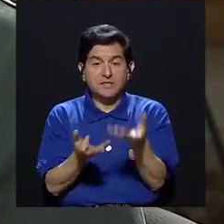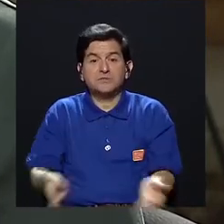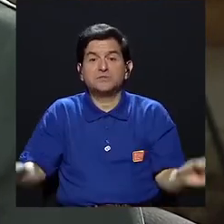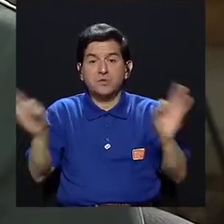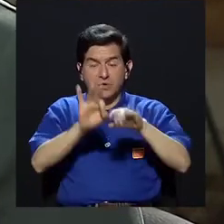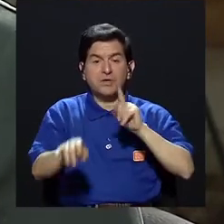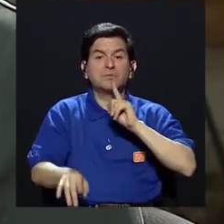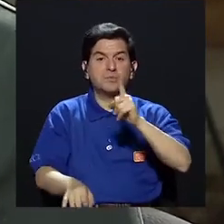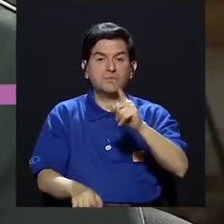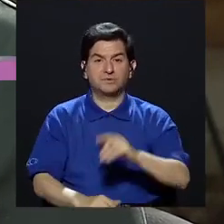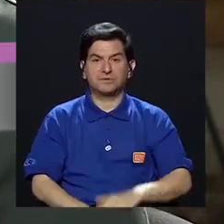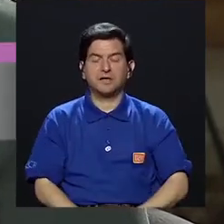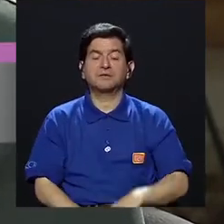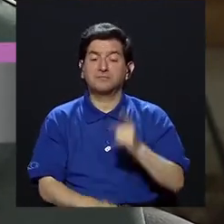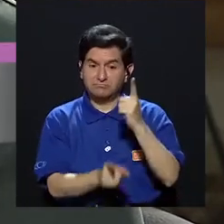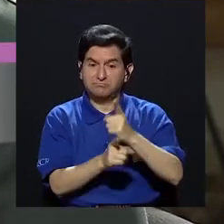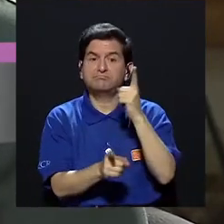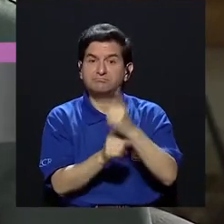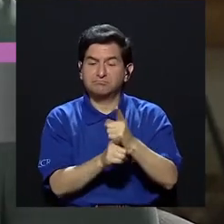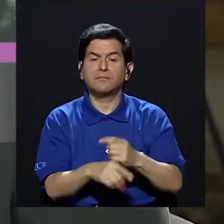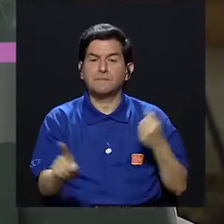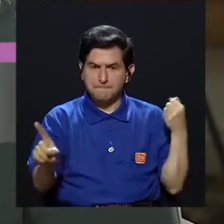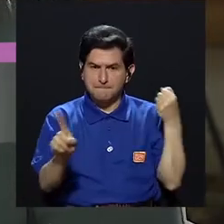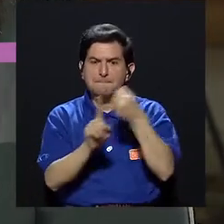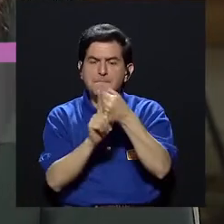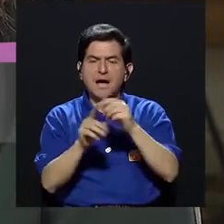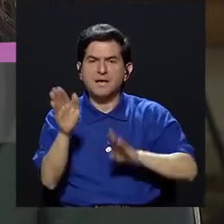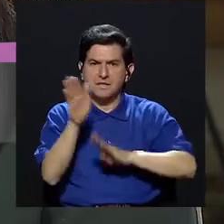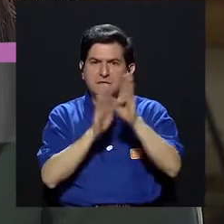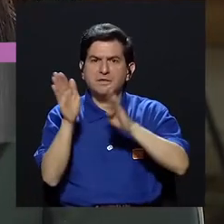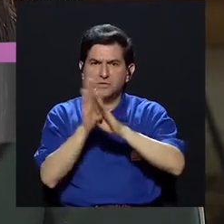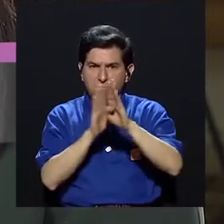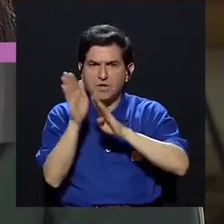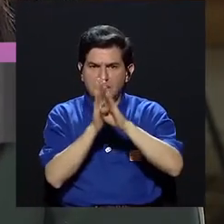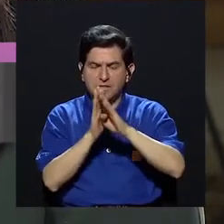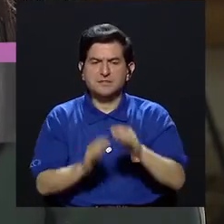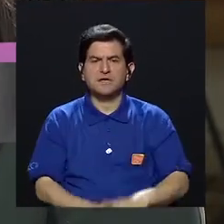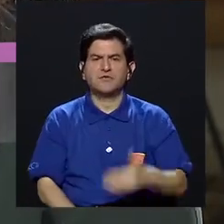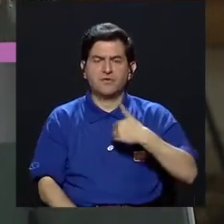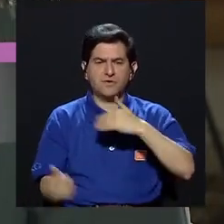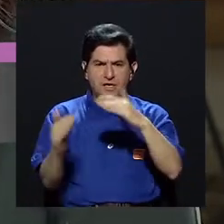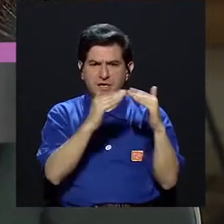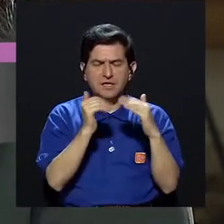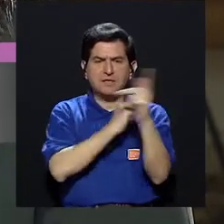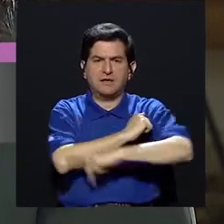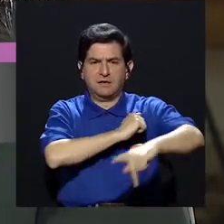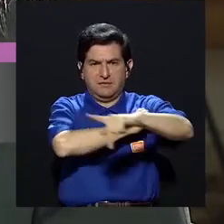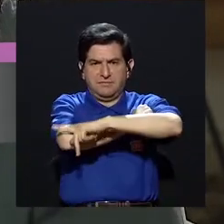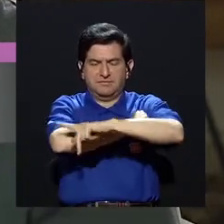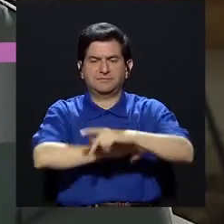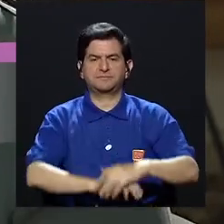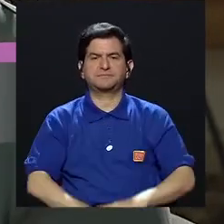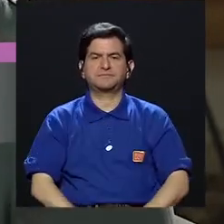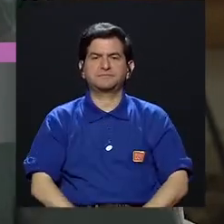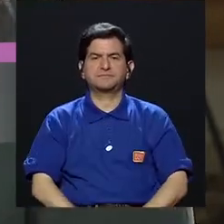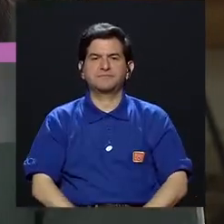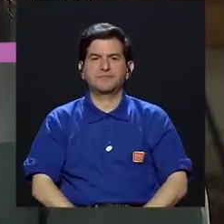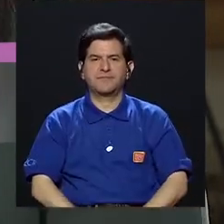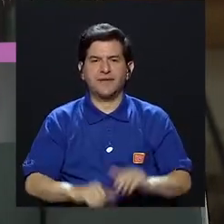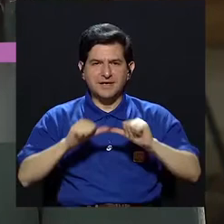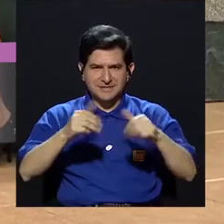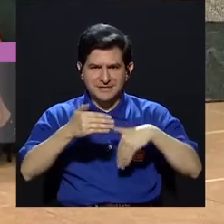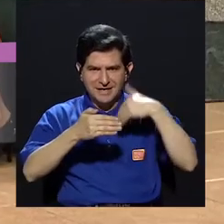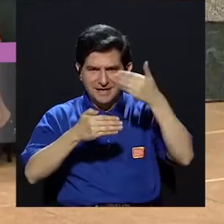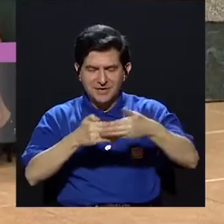tan importante que estás diciendo porque efectivamente tiene un gran impacto en nuestro desarrollo como comunidad y como país. Exacto.